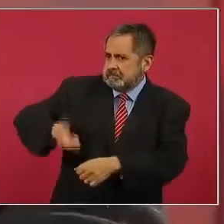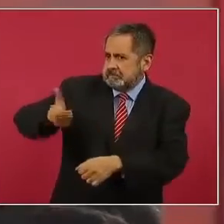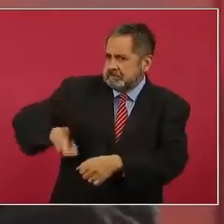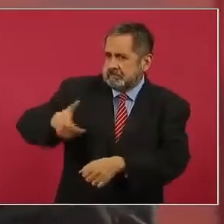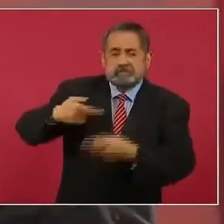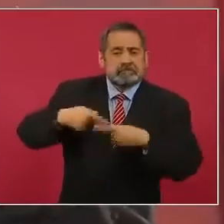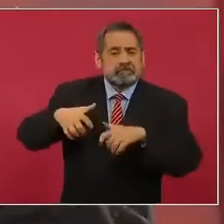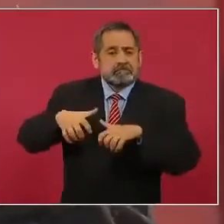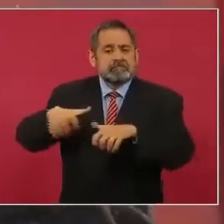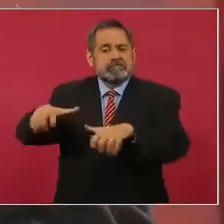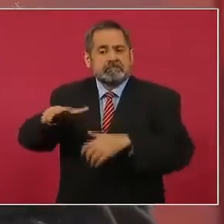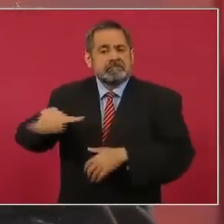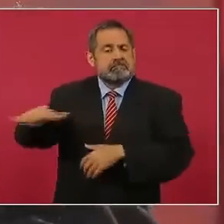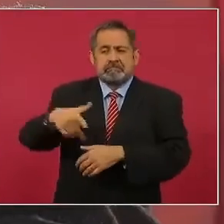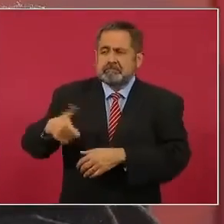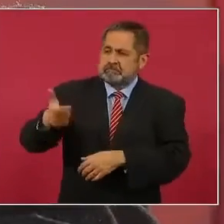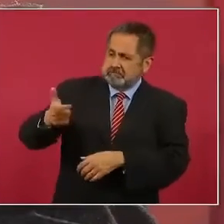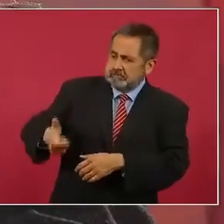al pueblo raso.